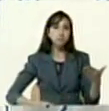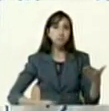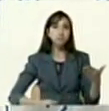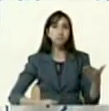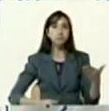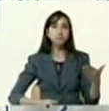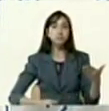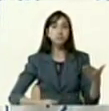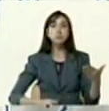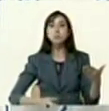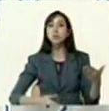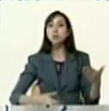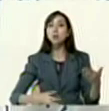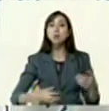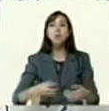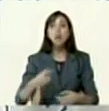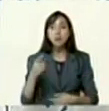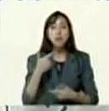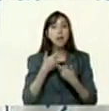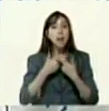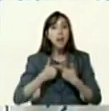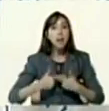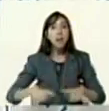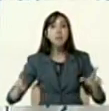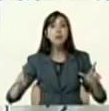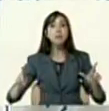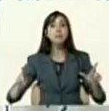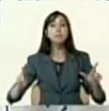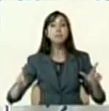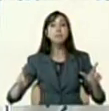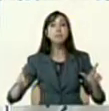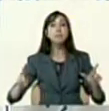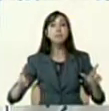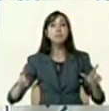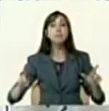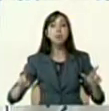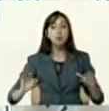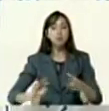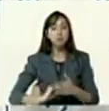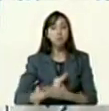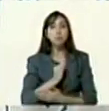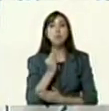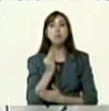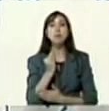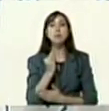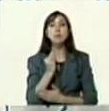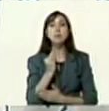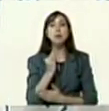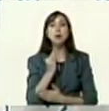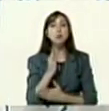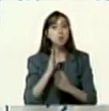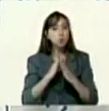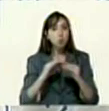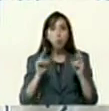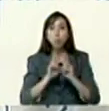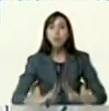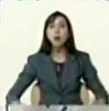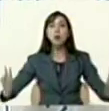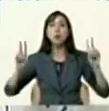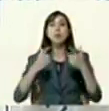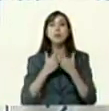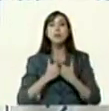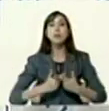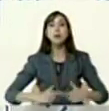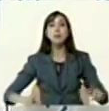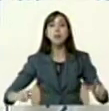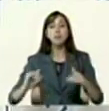es irrevocablemente libre e independiente y fundamenta su patrimonio moral y sus valores de libertad,